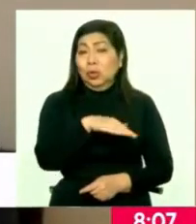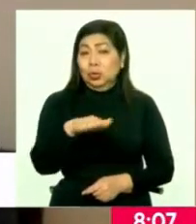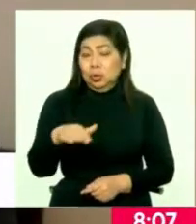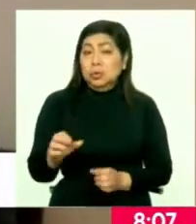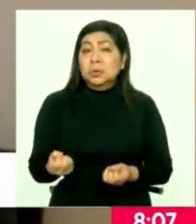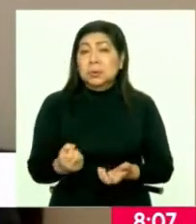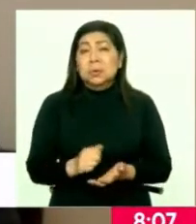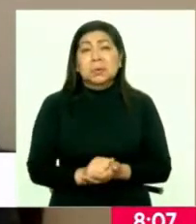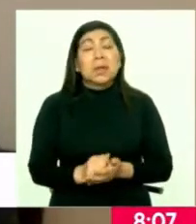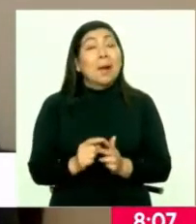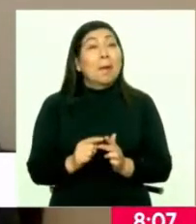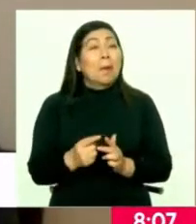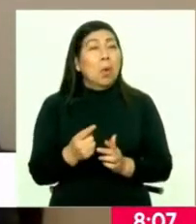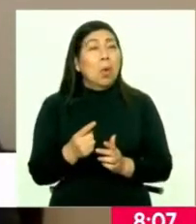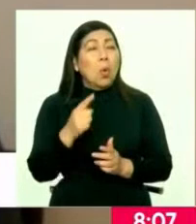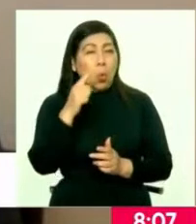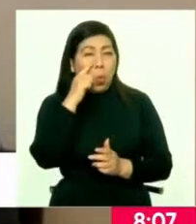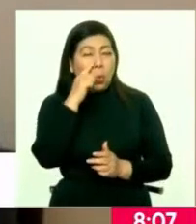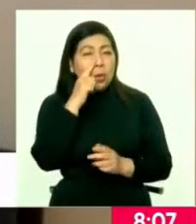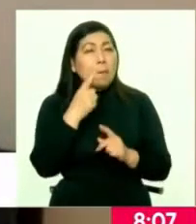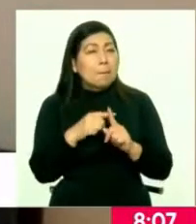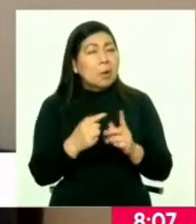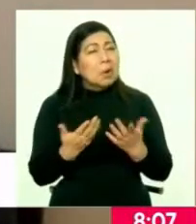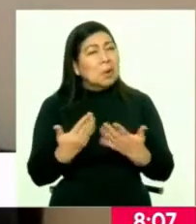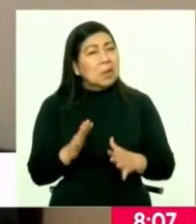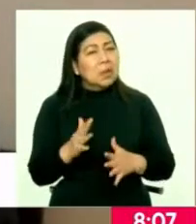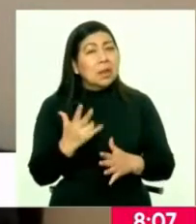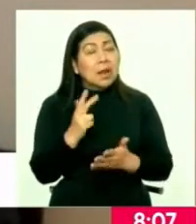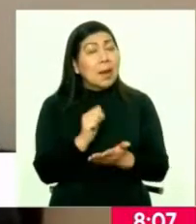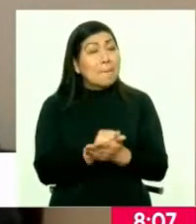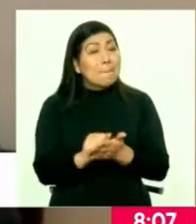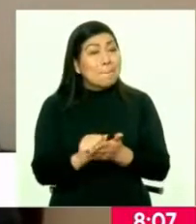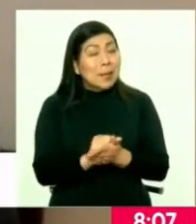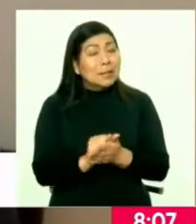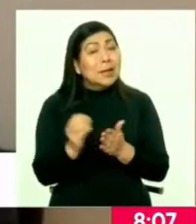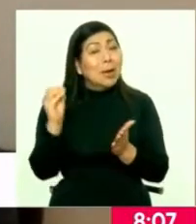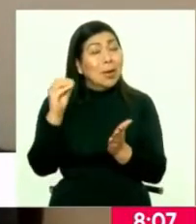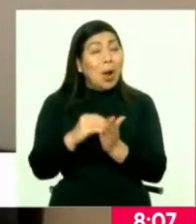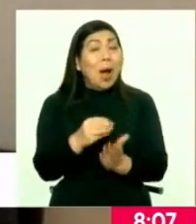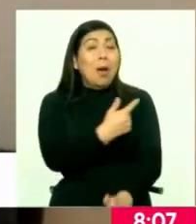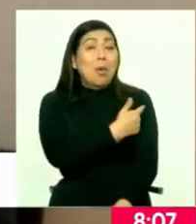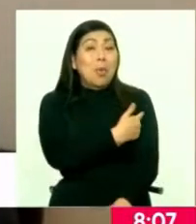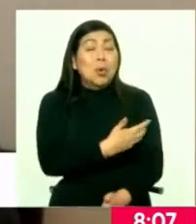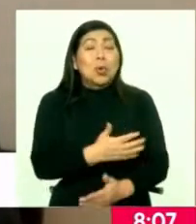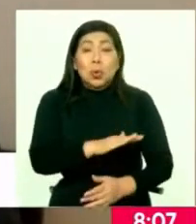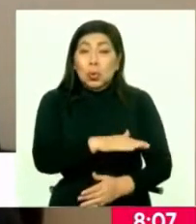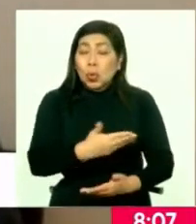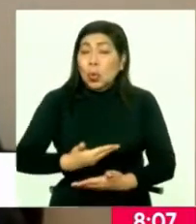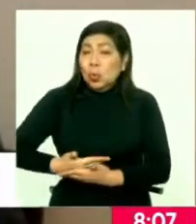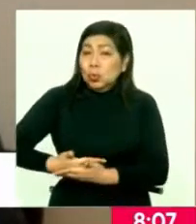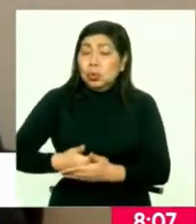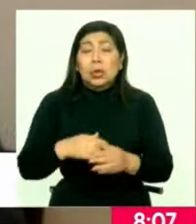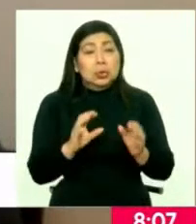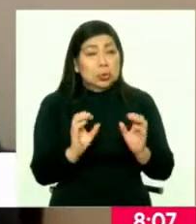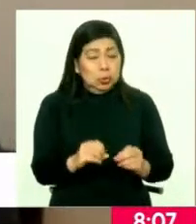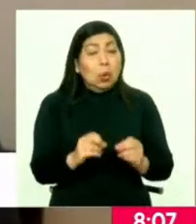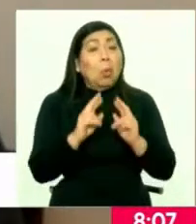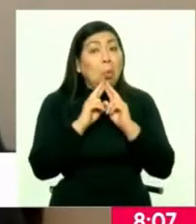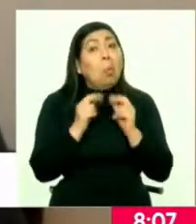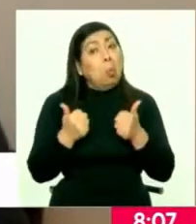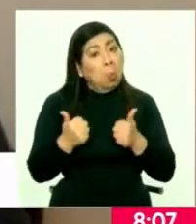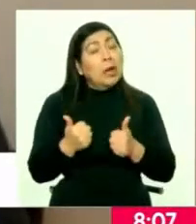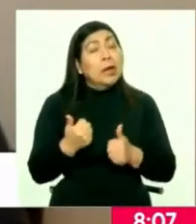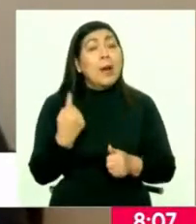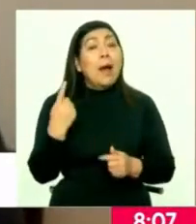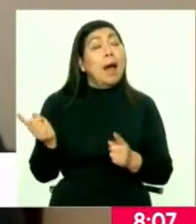más o menos a principios de junio. Tenemos aproximadamente 3 meses de colocar esta vacuna a este grupo etario y hemos tenido buenos